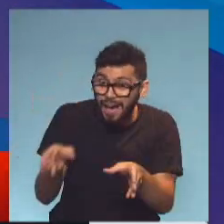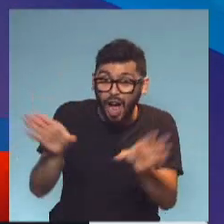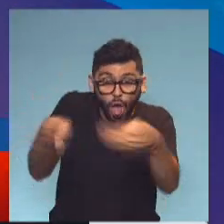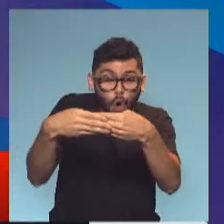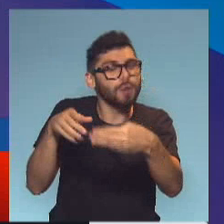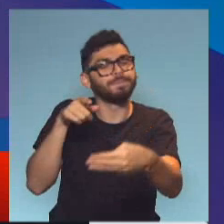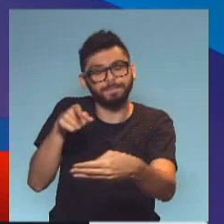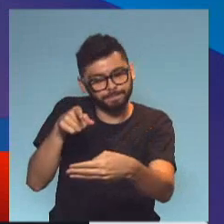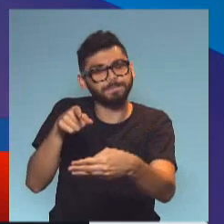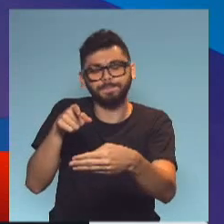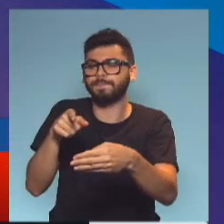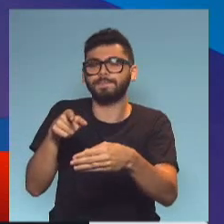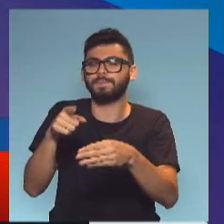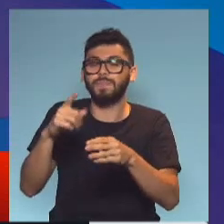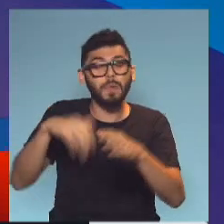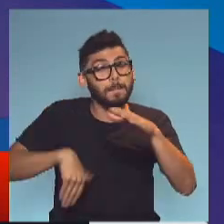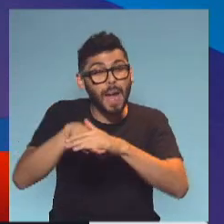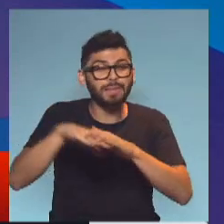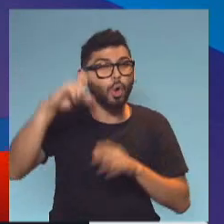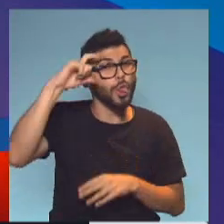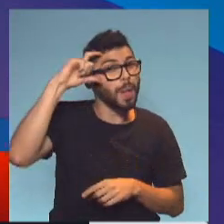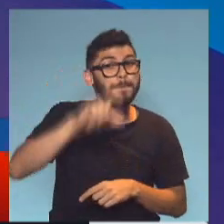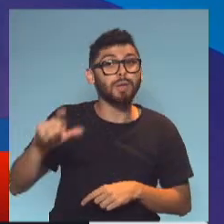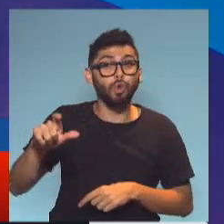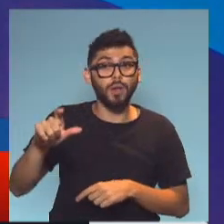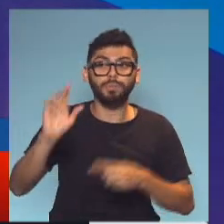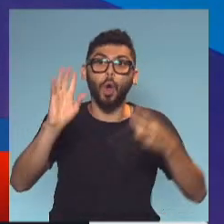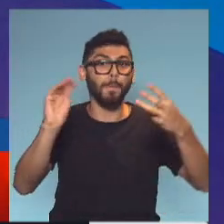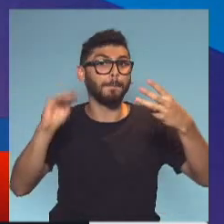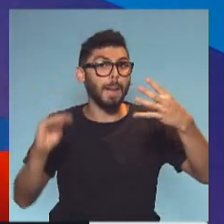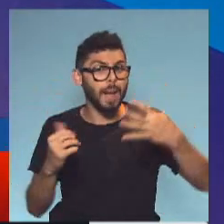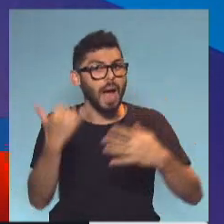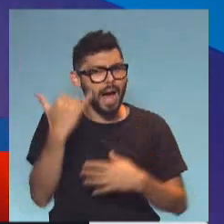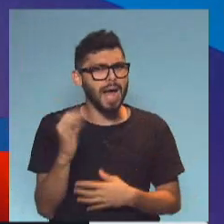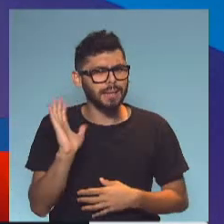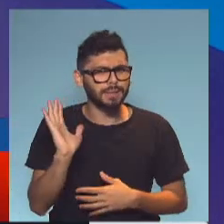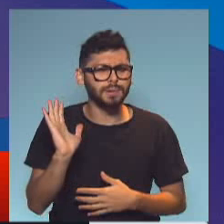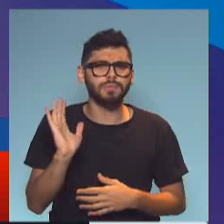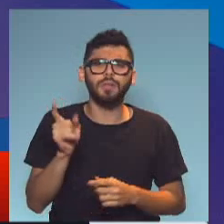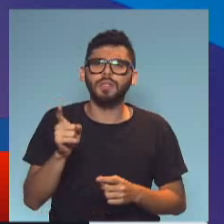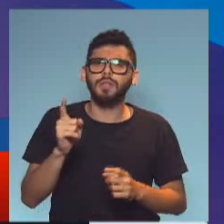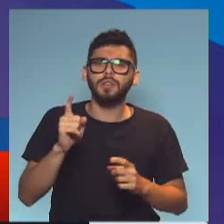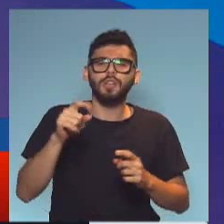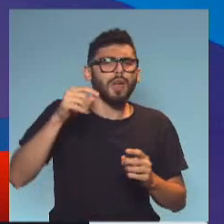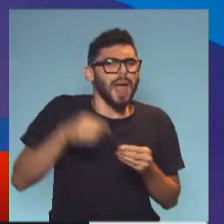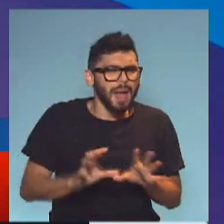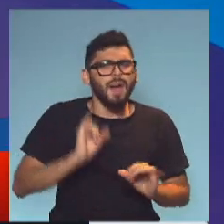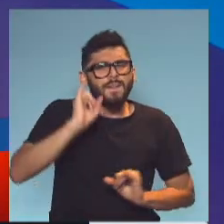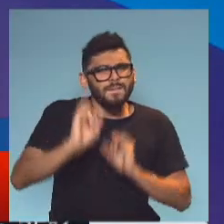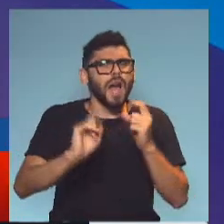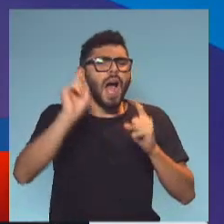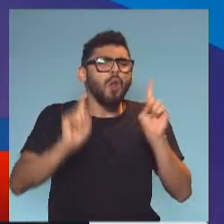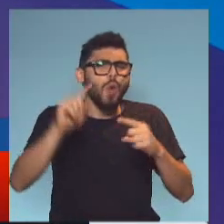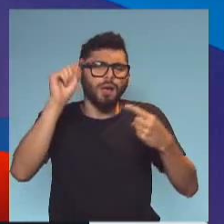se tendrá un máximo de 10 personas. No serán las únicas, obviamente. Son algunas de las que empezamos a